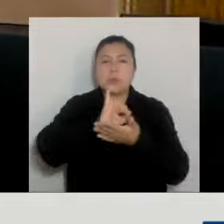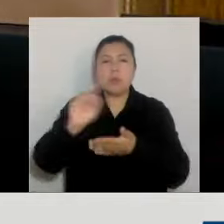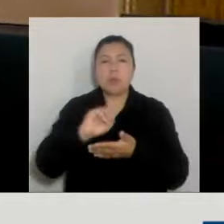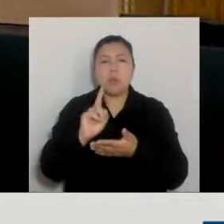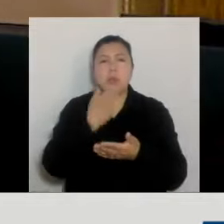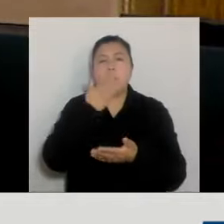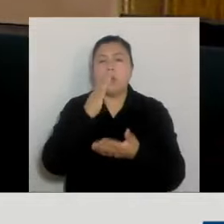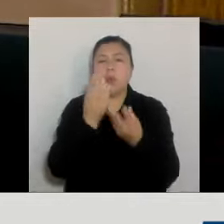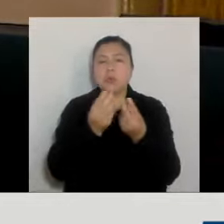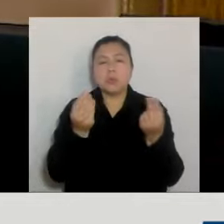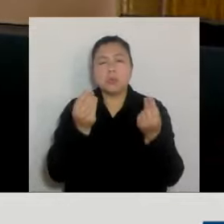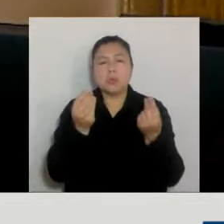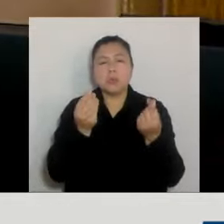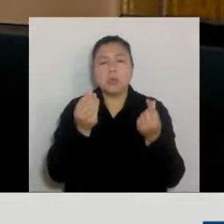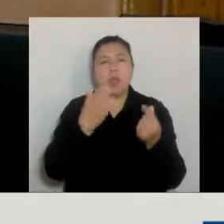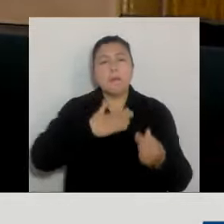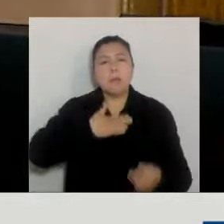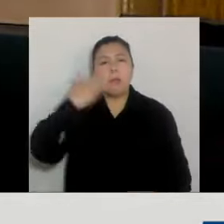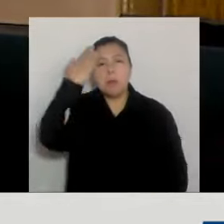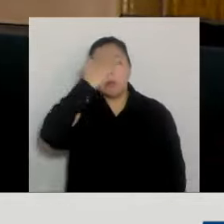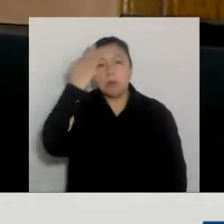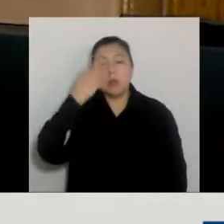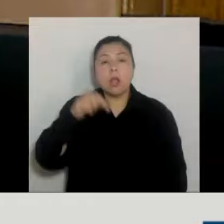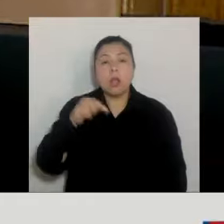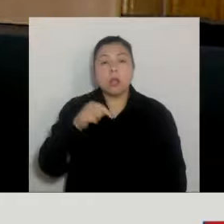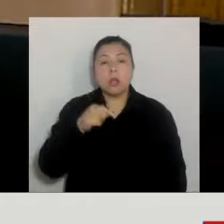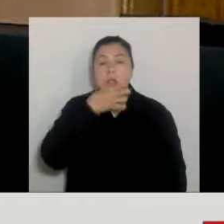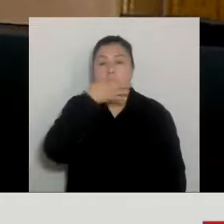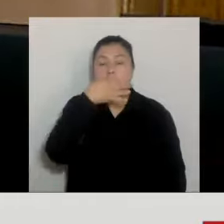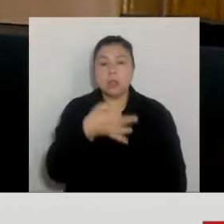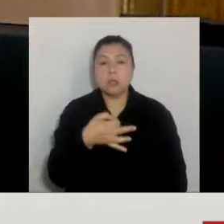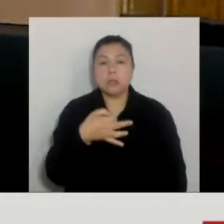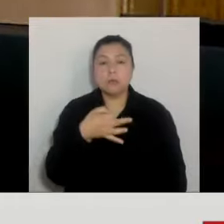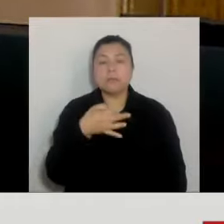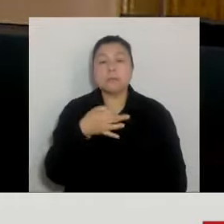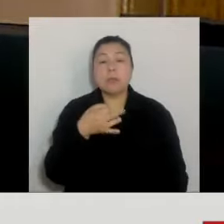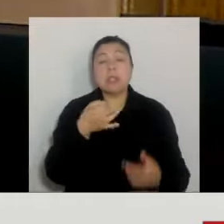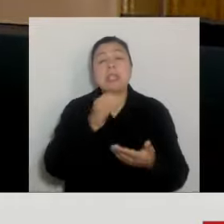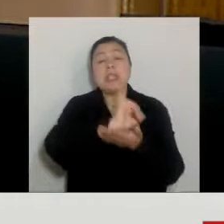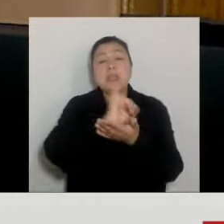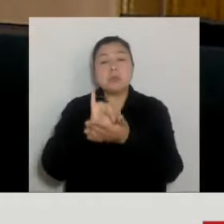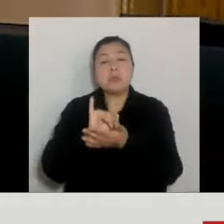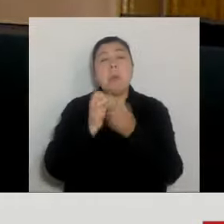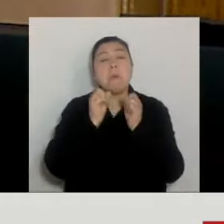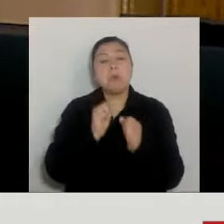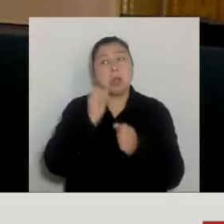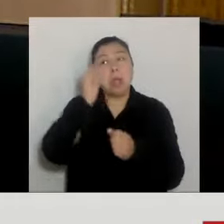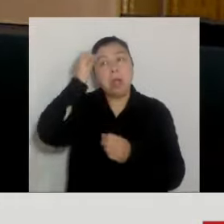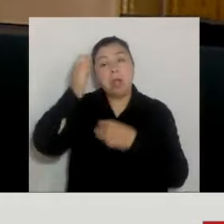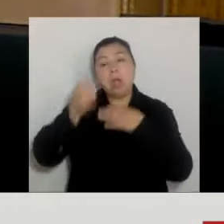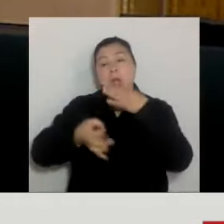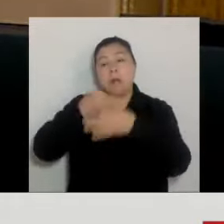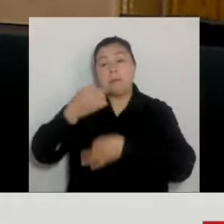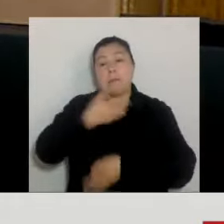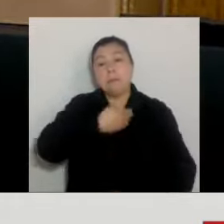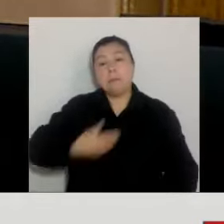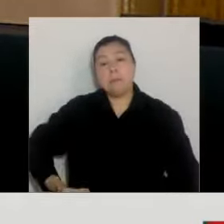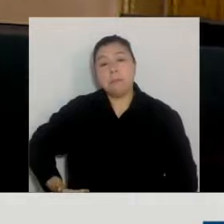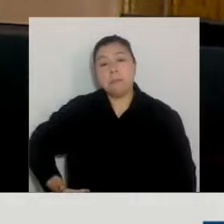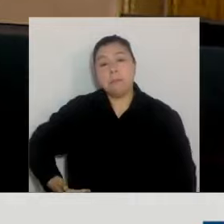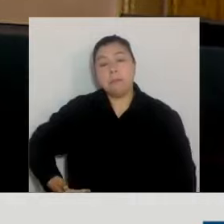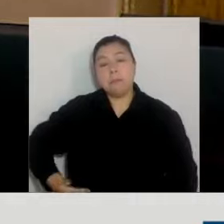me preocupa porque acá Incluso se dice que esta agencia pudiera proponerle al presidente de turno el derogar